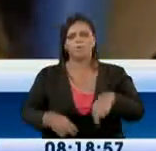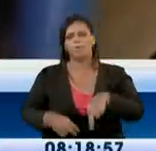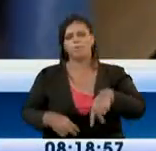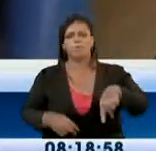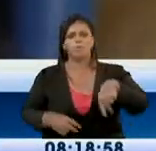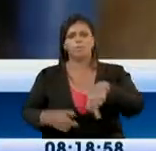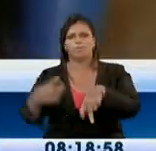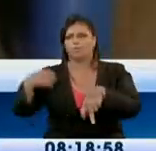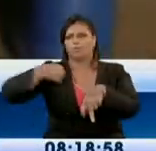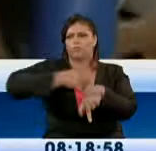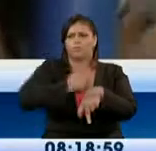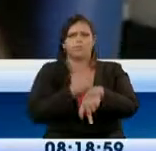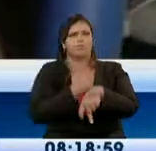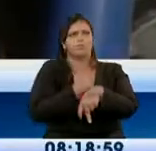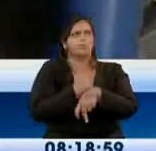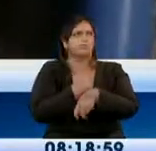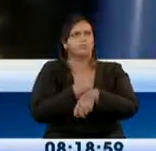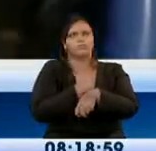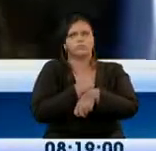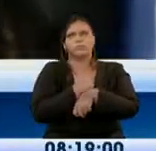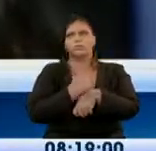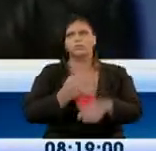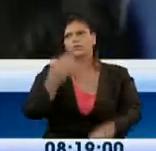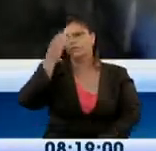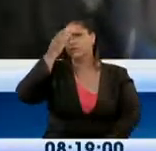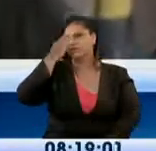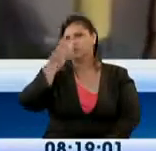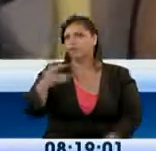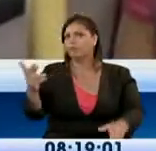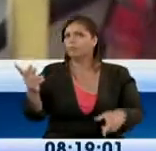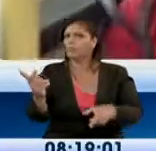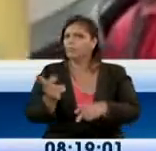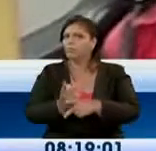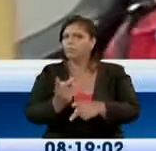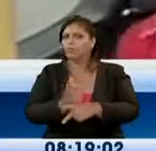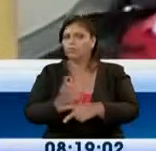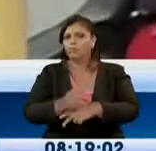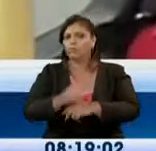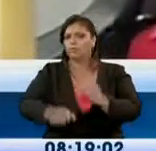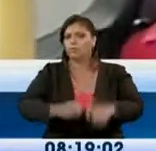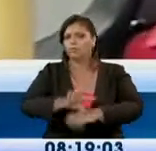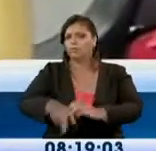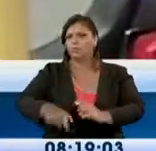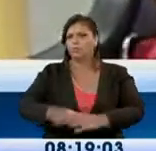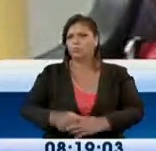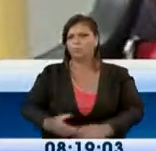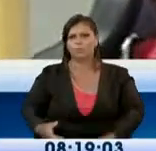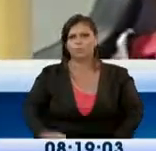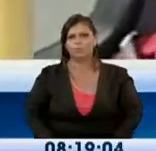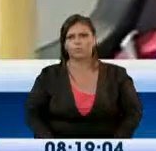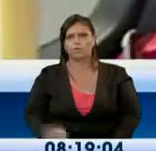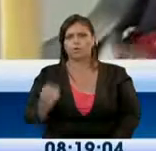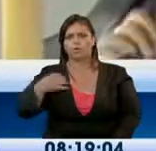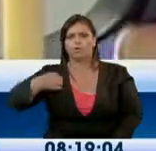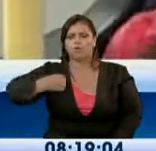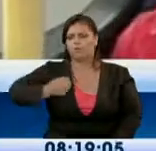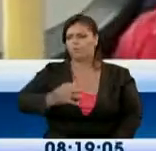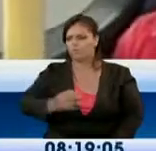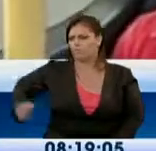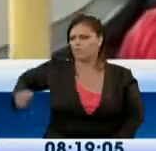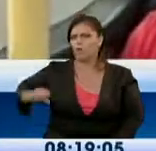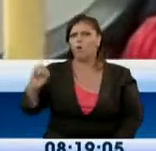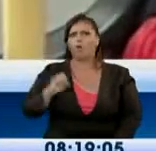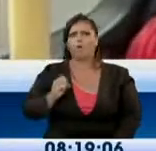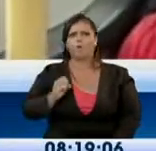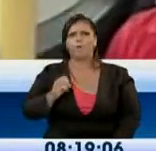hacia adelante y abrazada. Sí, porque lo que pasa es que hay mucha delincuencia. Comparo que nos van tocando, este man que nos cogen las carteras y nos